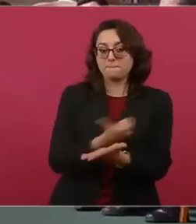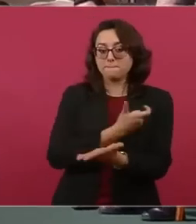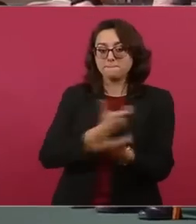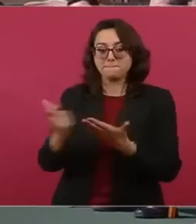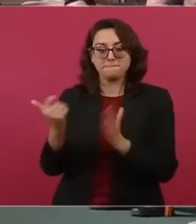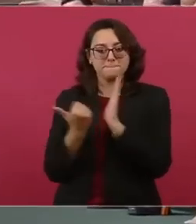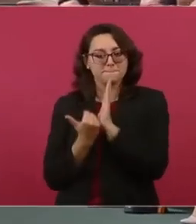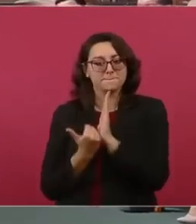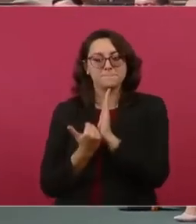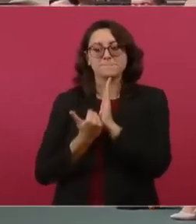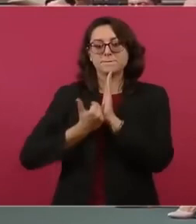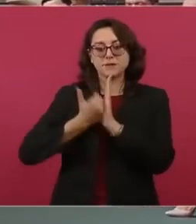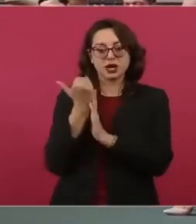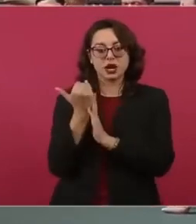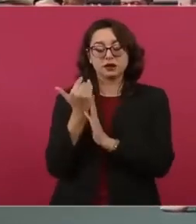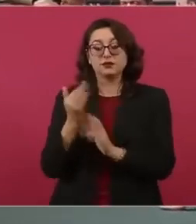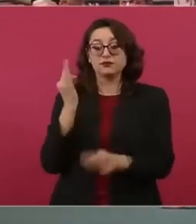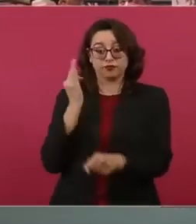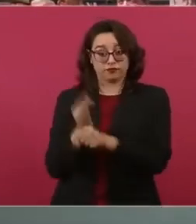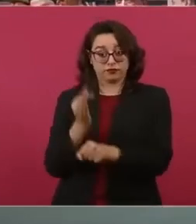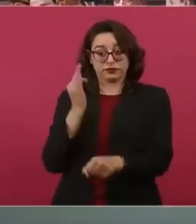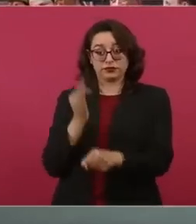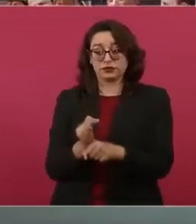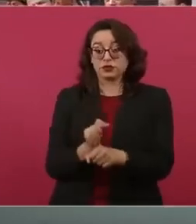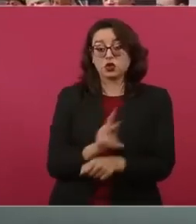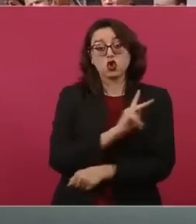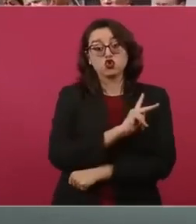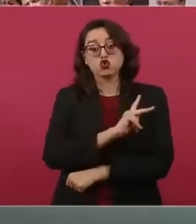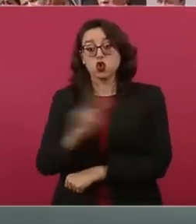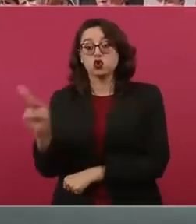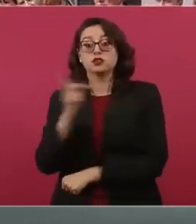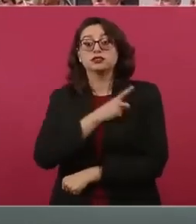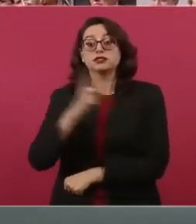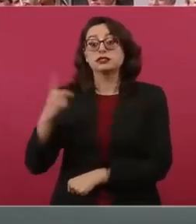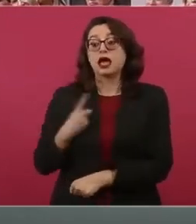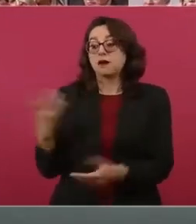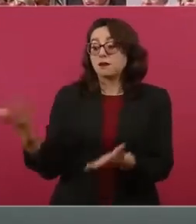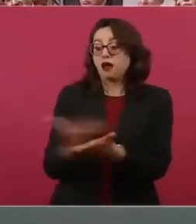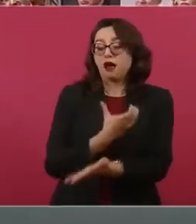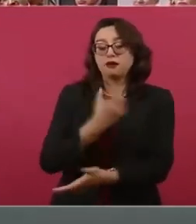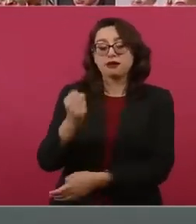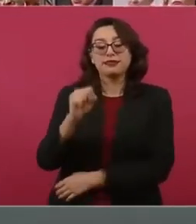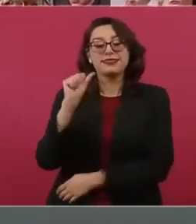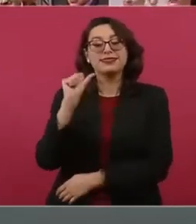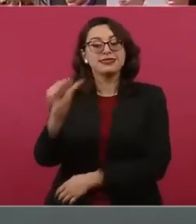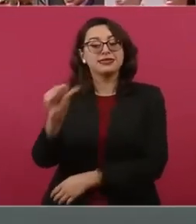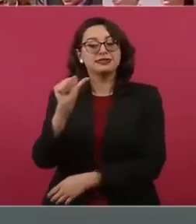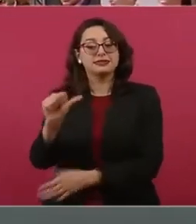Ningún educador gana ahora menos de 16 mil pesos mensuales.